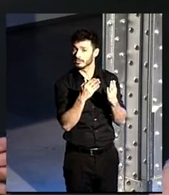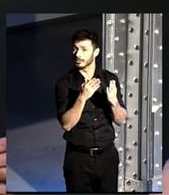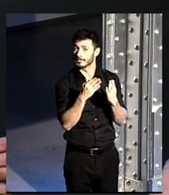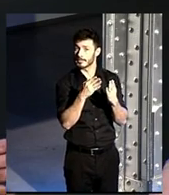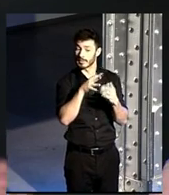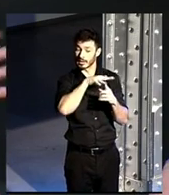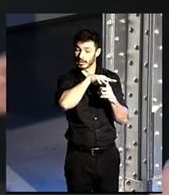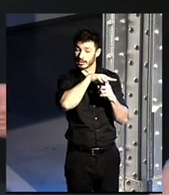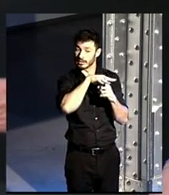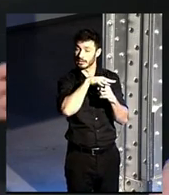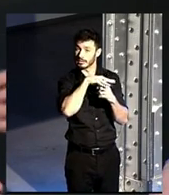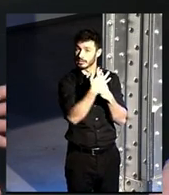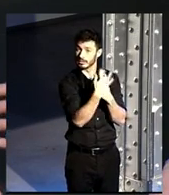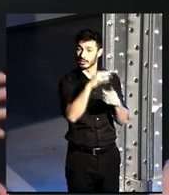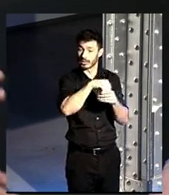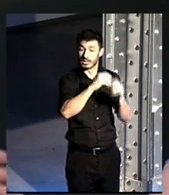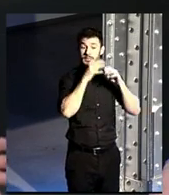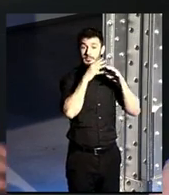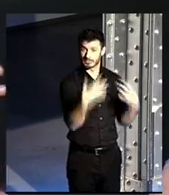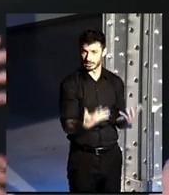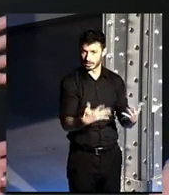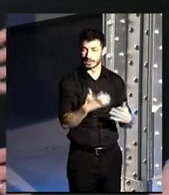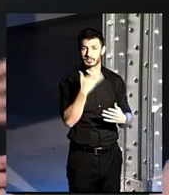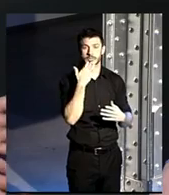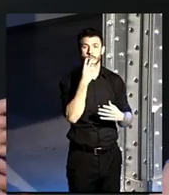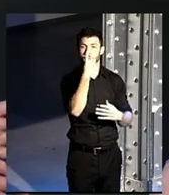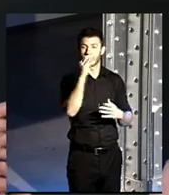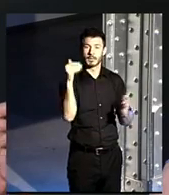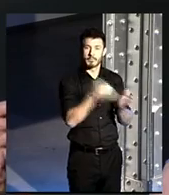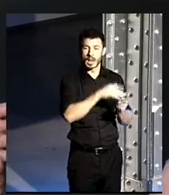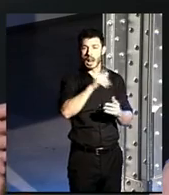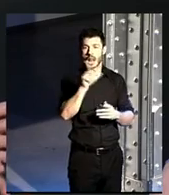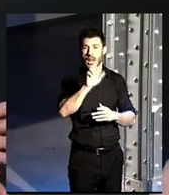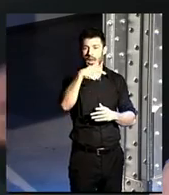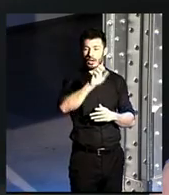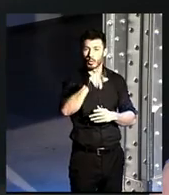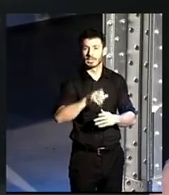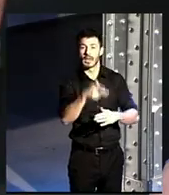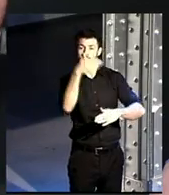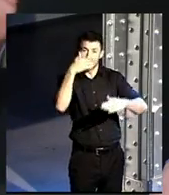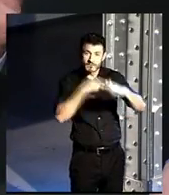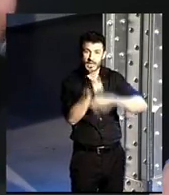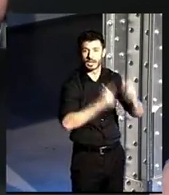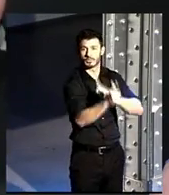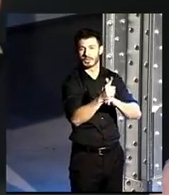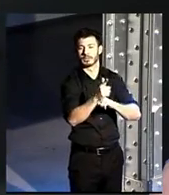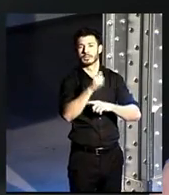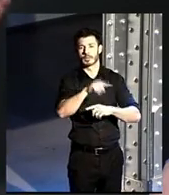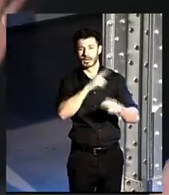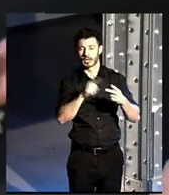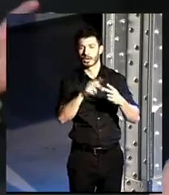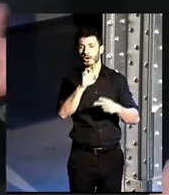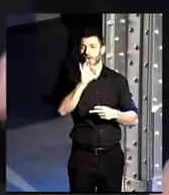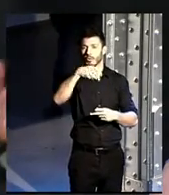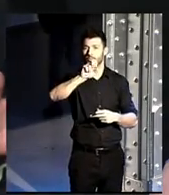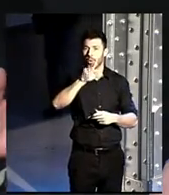el presente, como 20.000 leguas de viaje submarino, como Robur el Conquistador, que tiene un aparato volador,